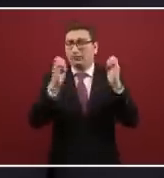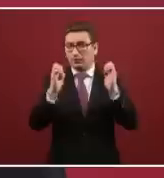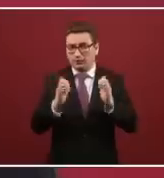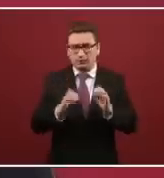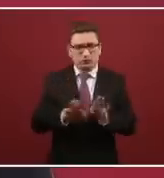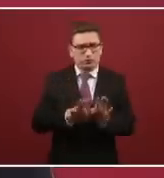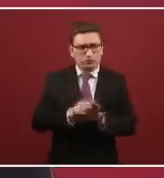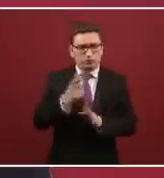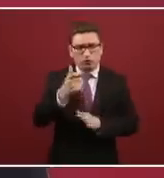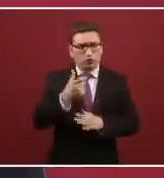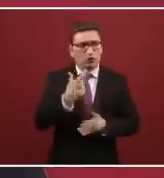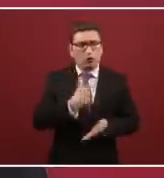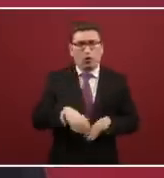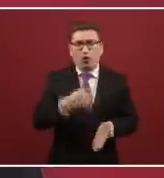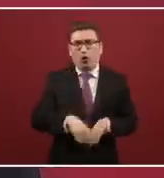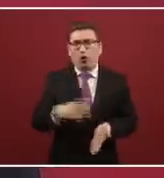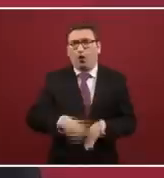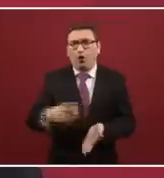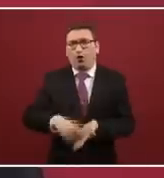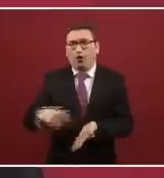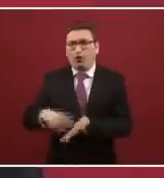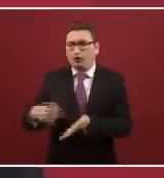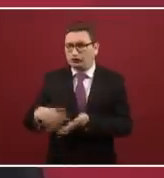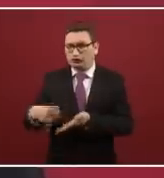todo se compra de manera directa,